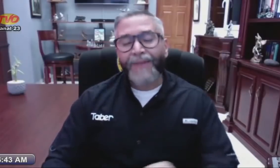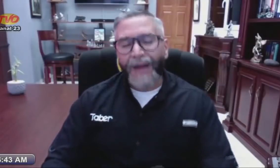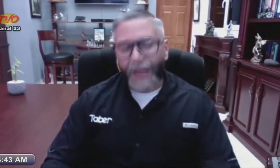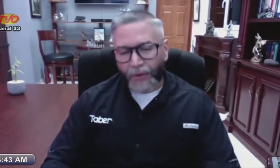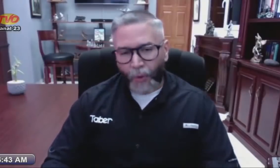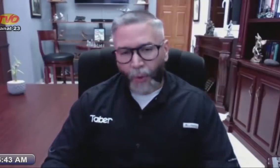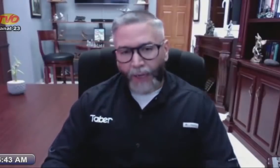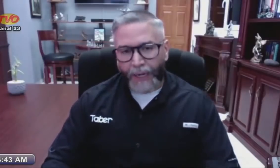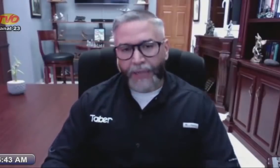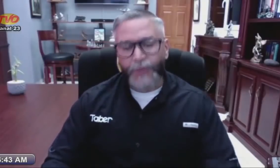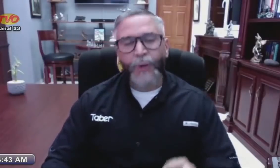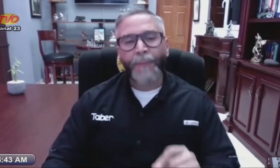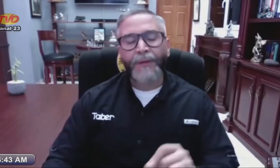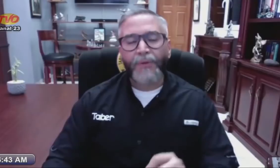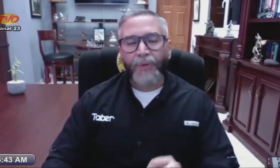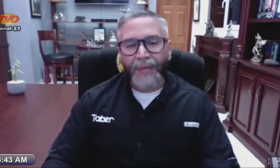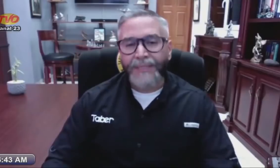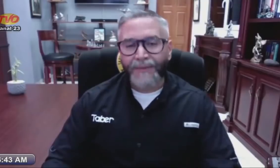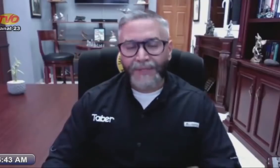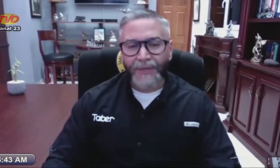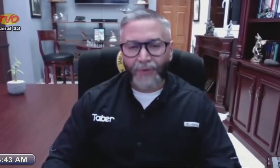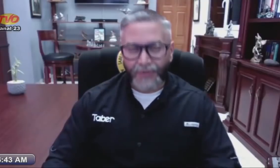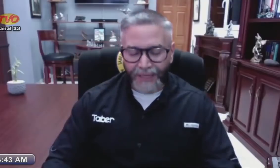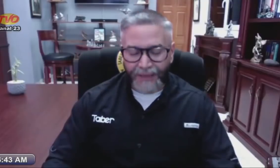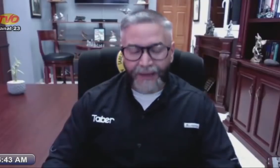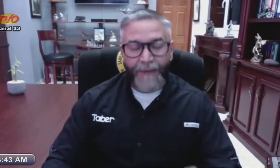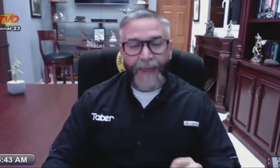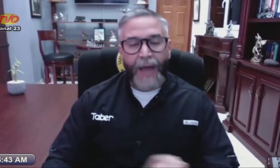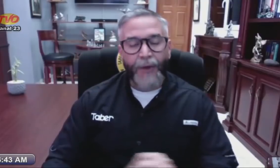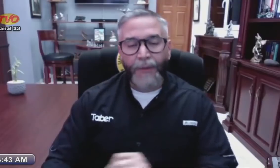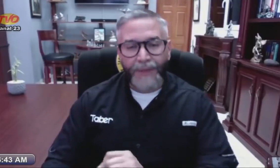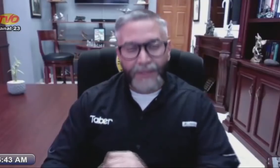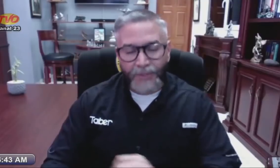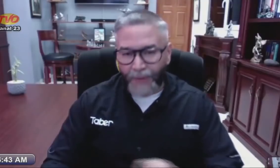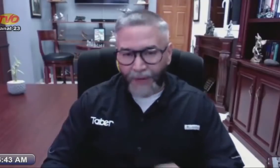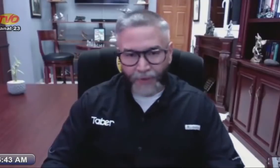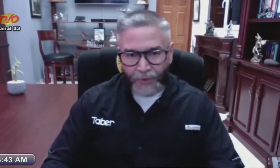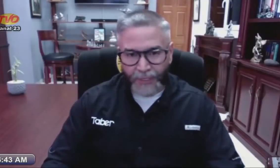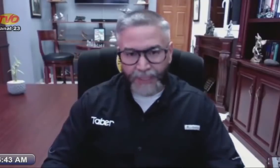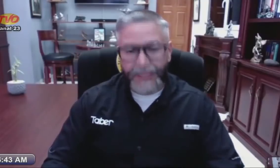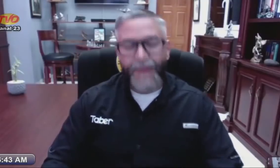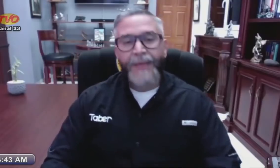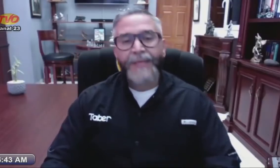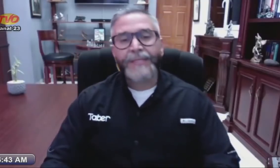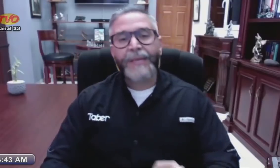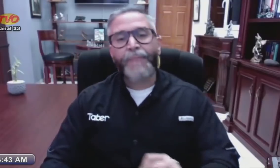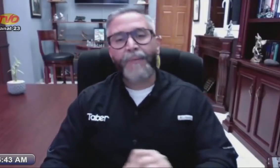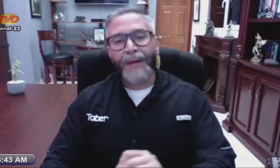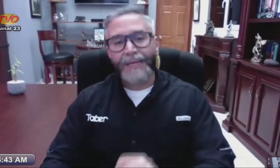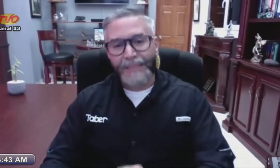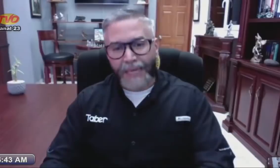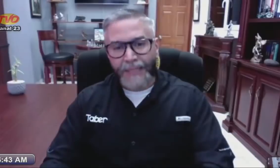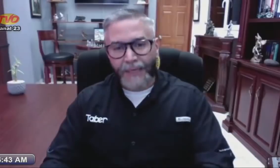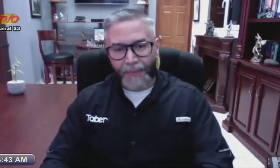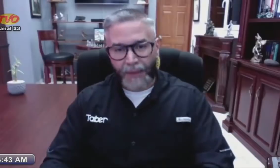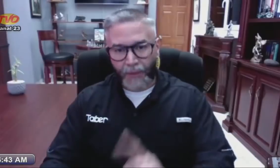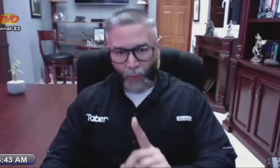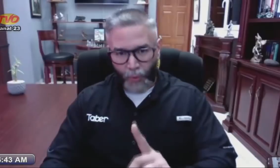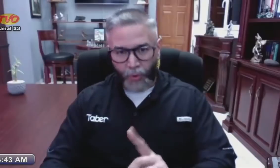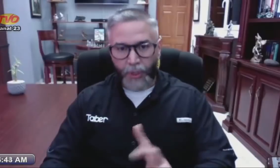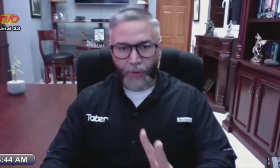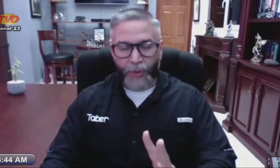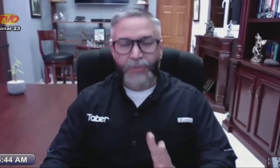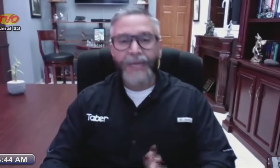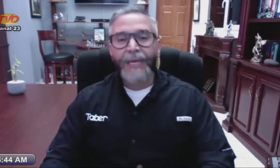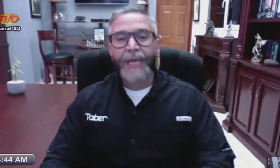en el evangelio de juan en su capítulo 15 versículo 7 hay una invitación maravillosa y dice si permanecéis en mi